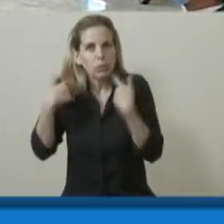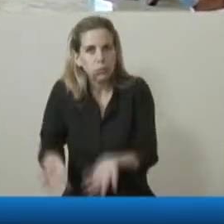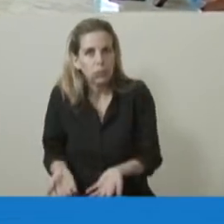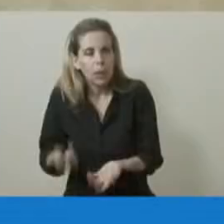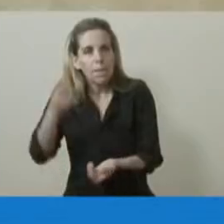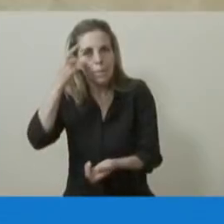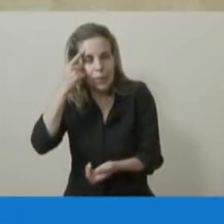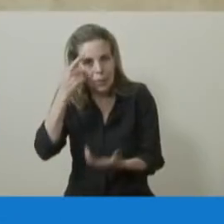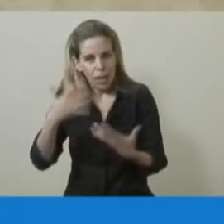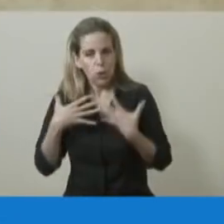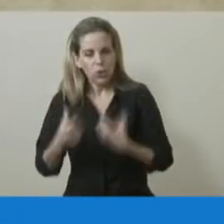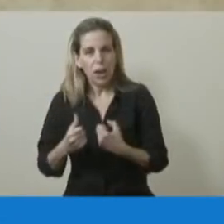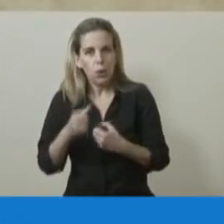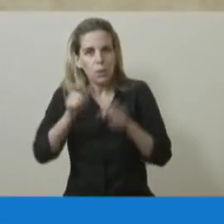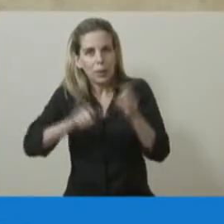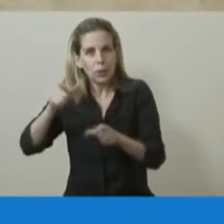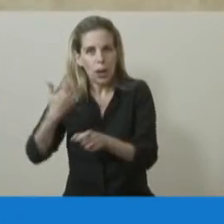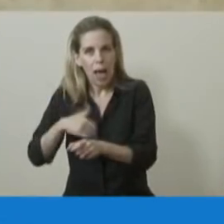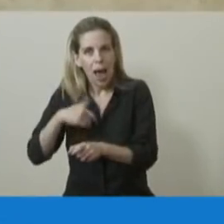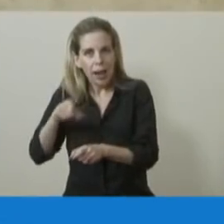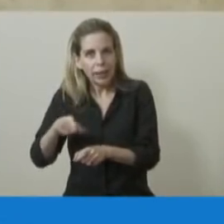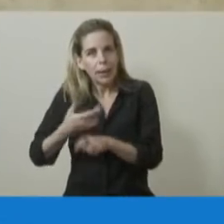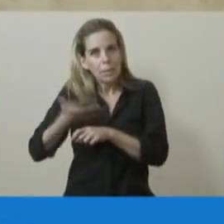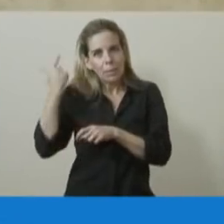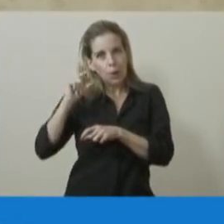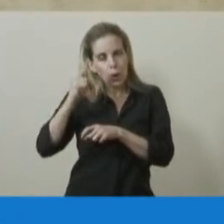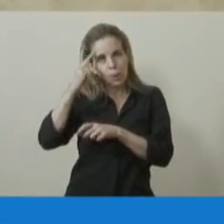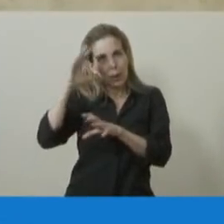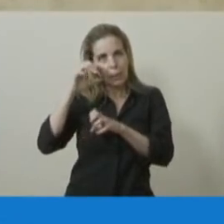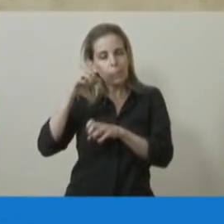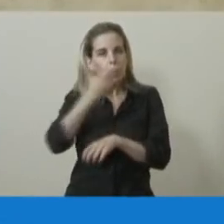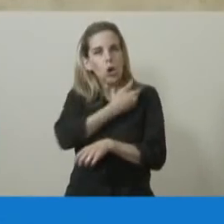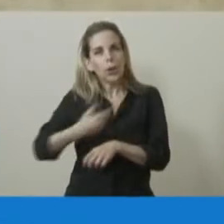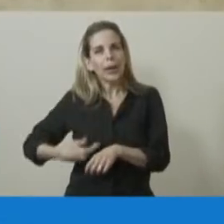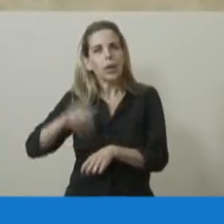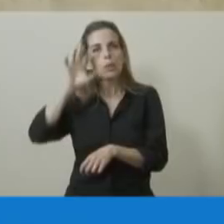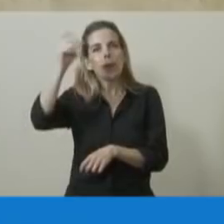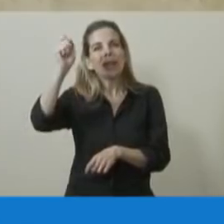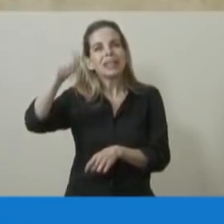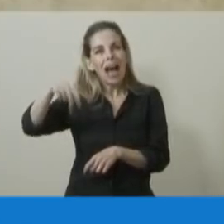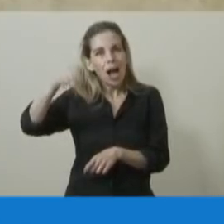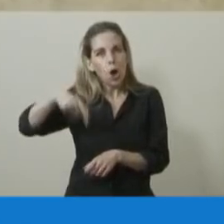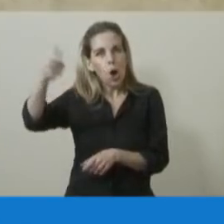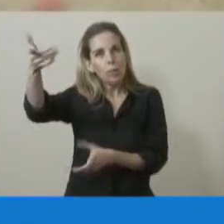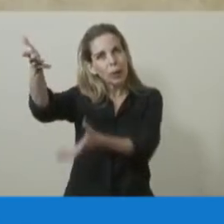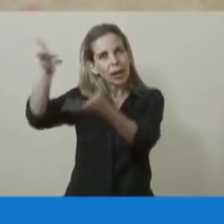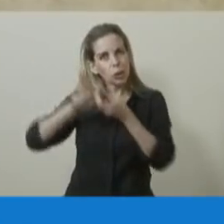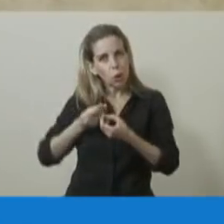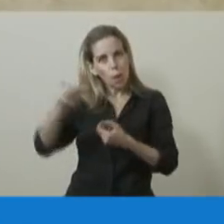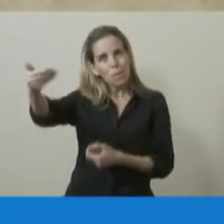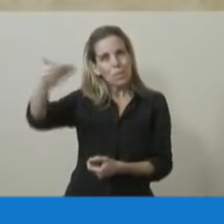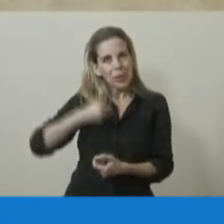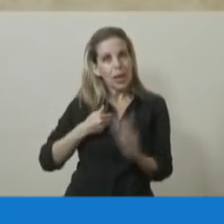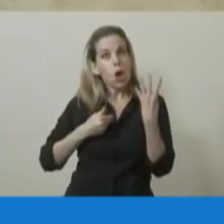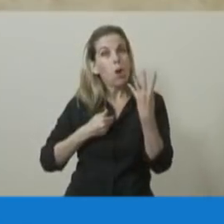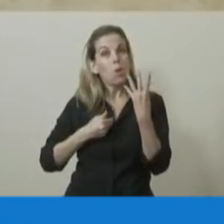argentinos. Días atrás recordaba que el gobernador del Chaco me había pedido auxilio con terapistas y fueron terapistas del